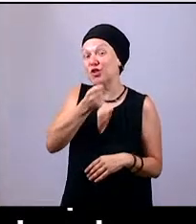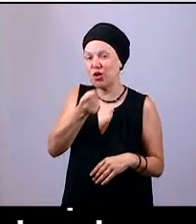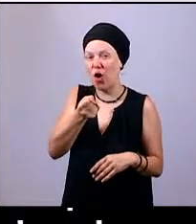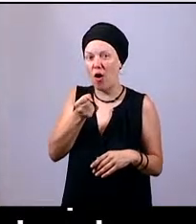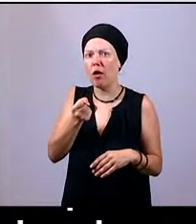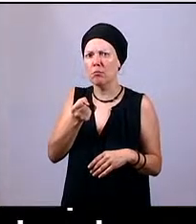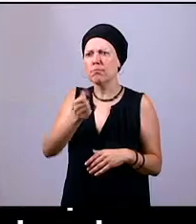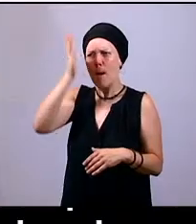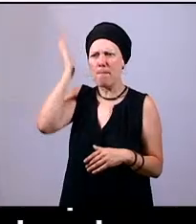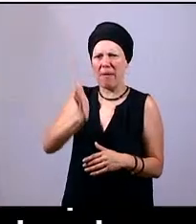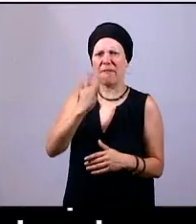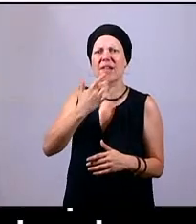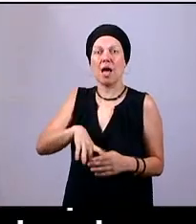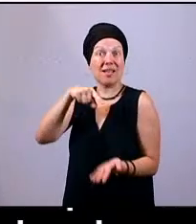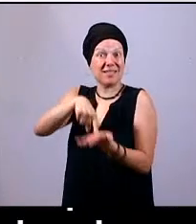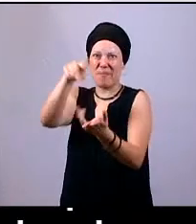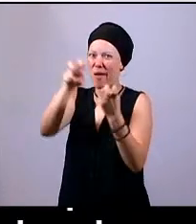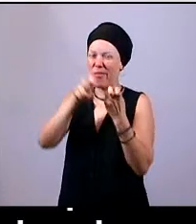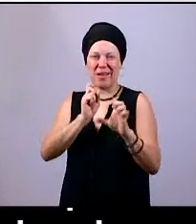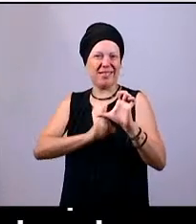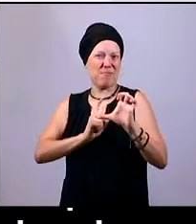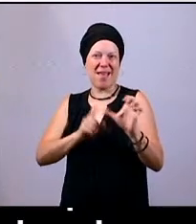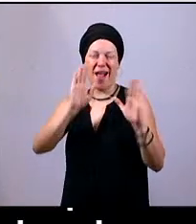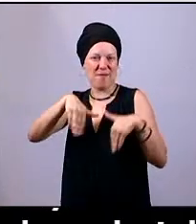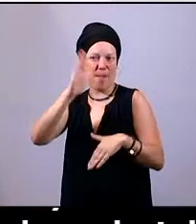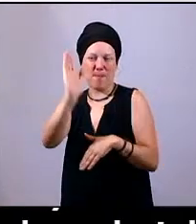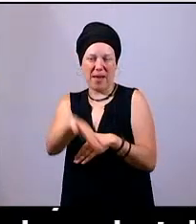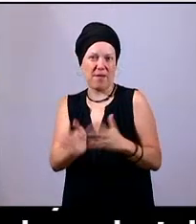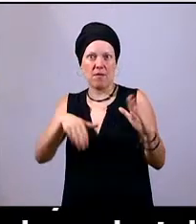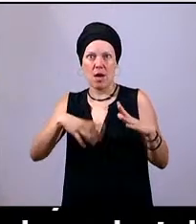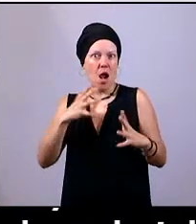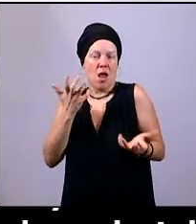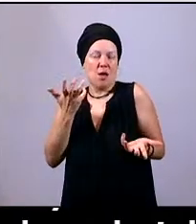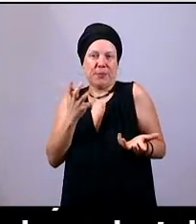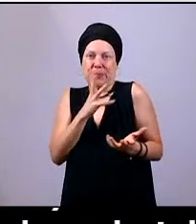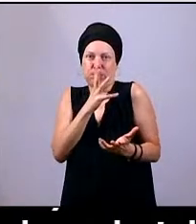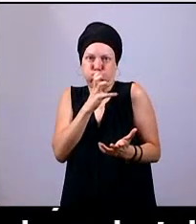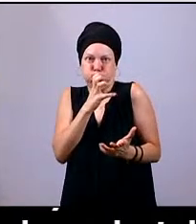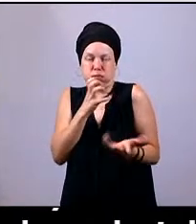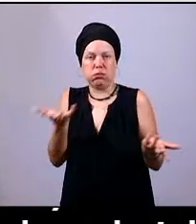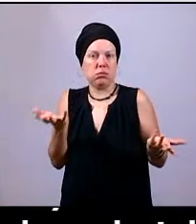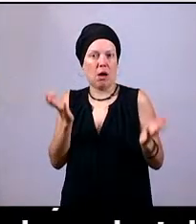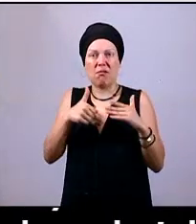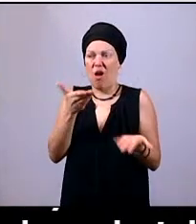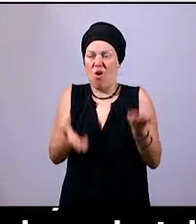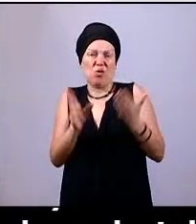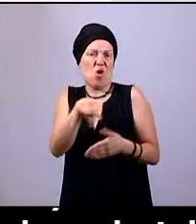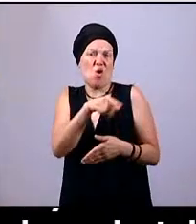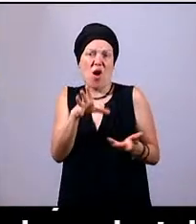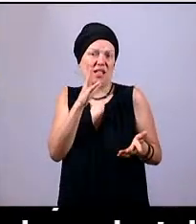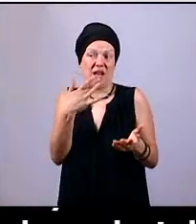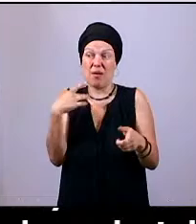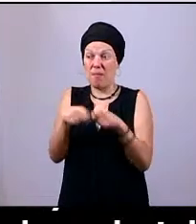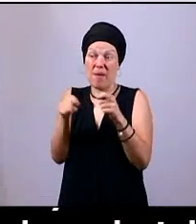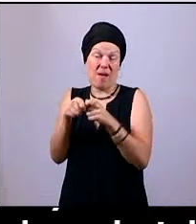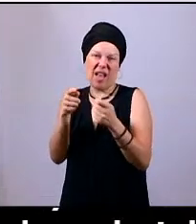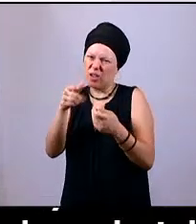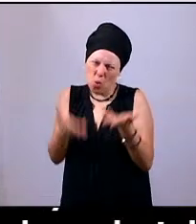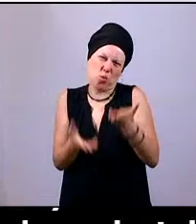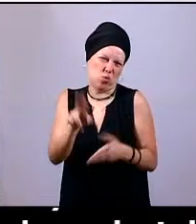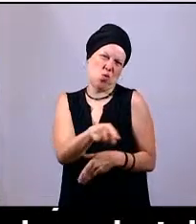castigó con impuestos a los extremeños, convirtiéndolos en un infierno. Lo que es injusto es pactar con quien rompe España. Eso es lo que es